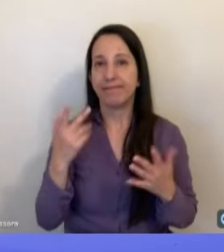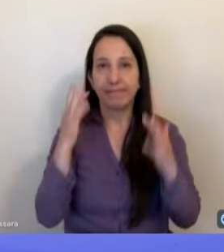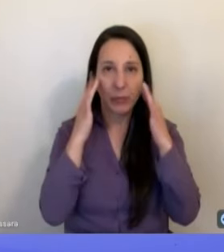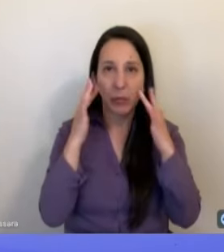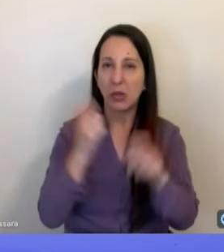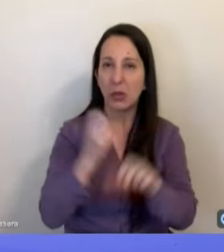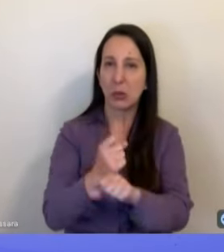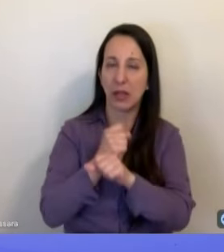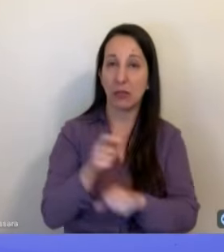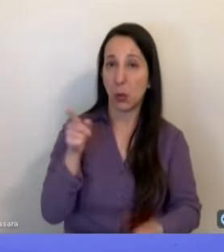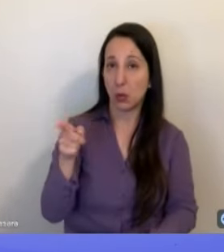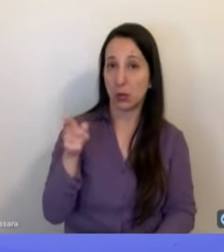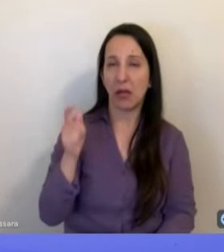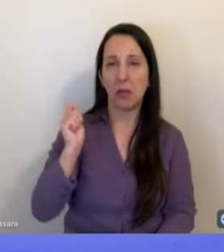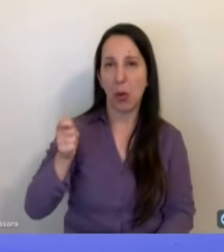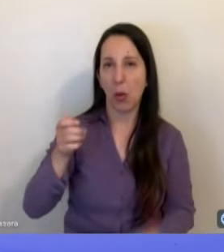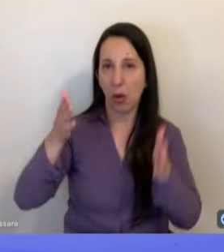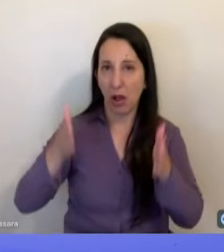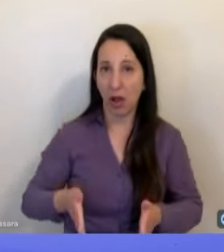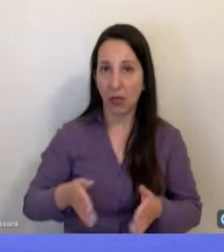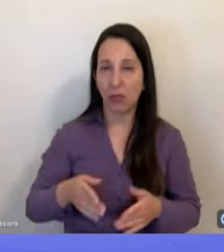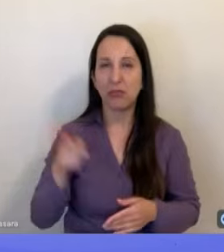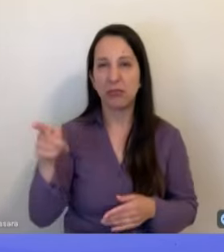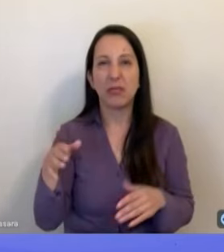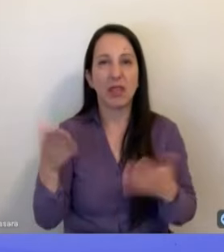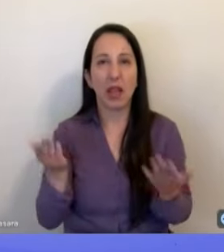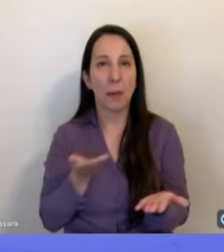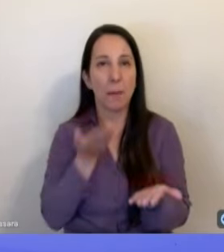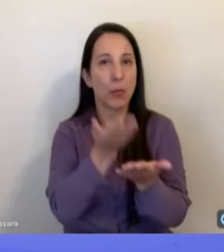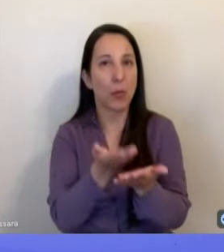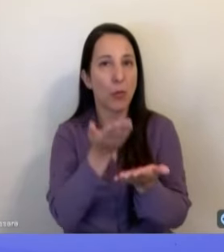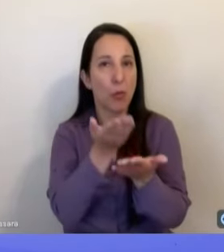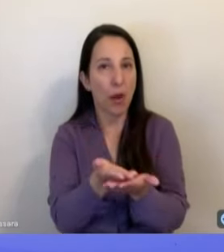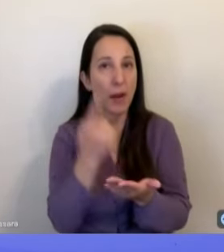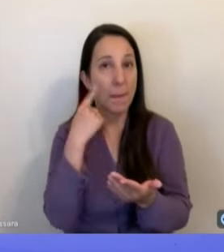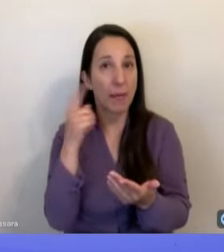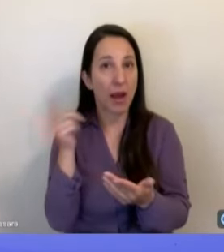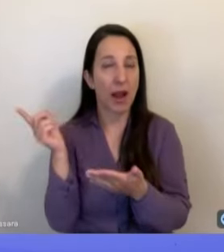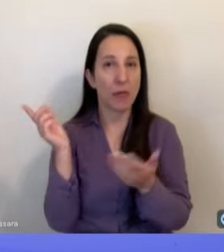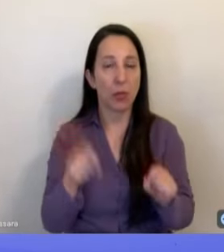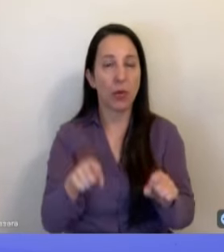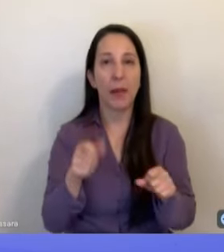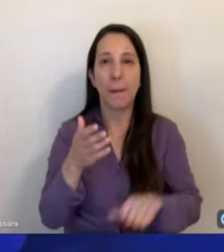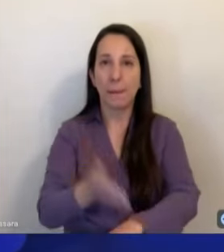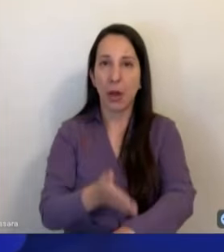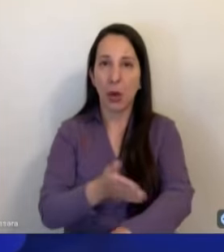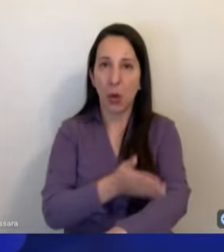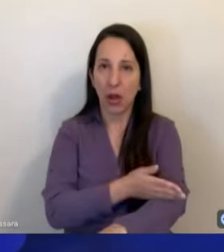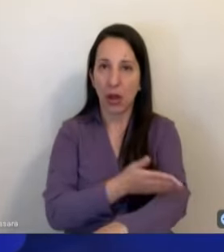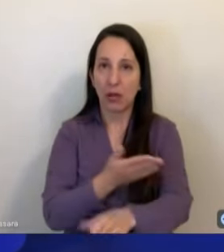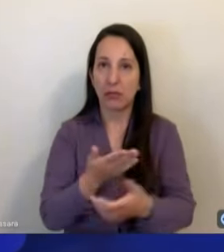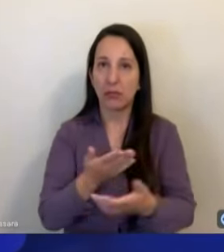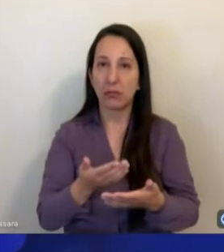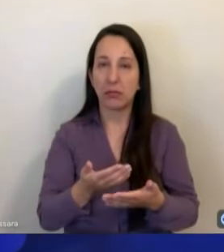abogado constitucionalista, ¿qué propuestas concretas trae para poder mejorar de una u otra forma